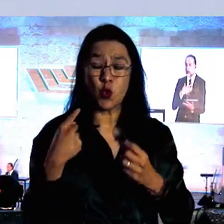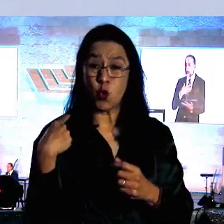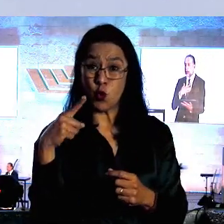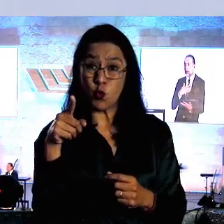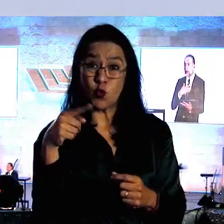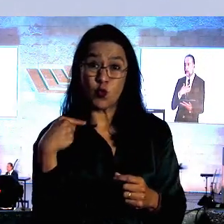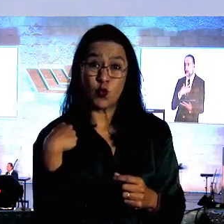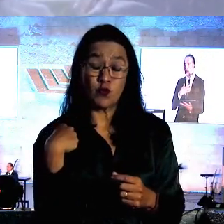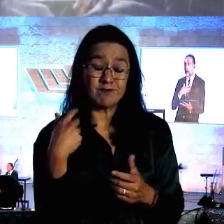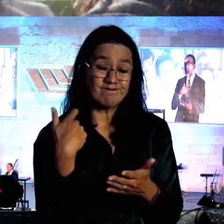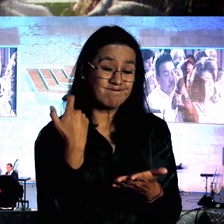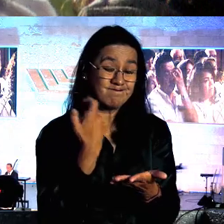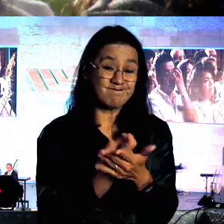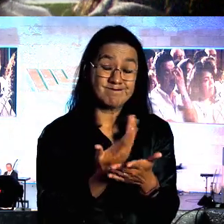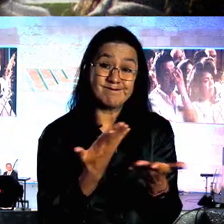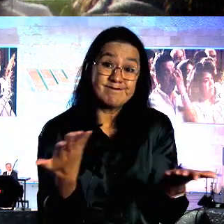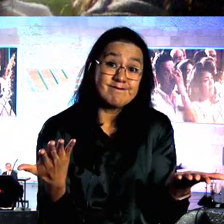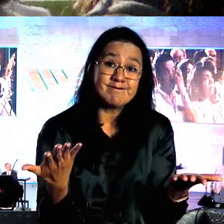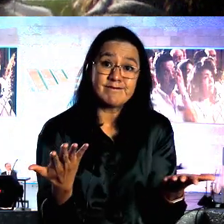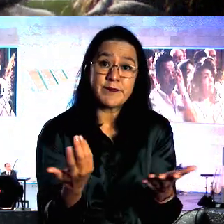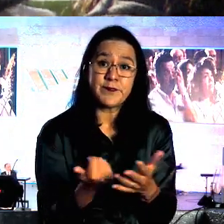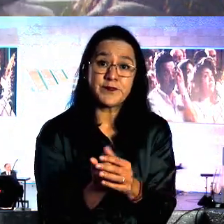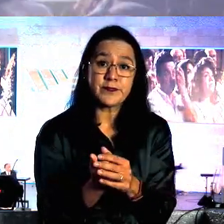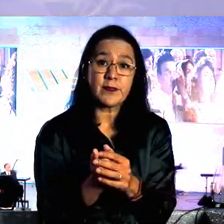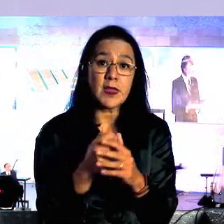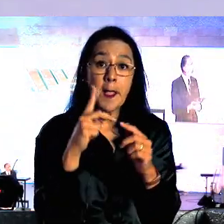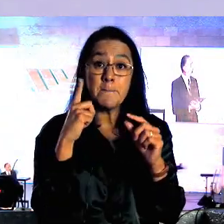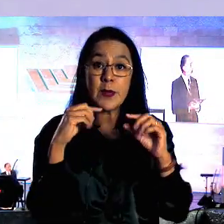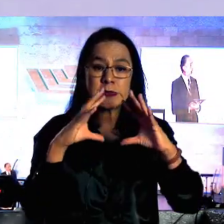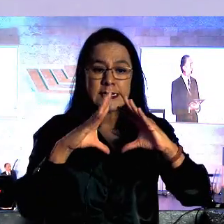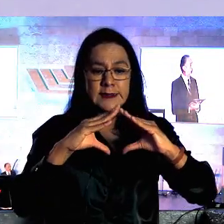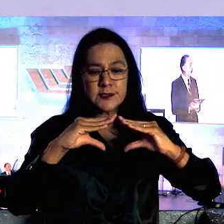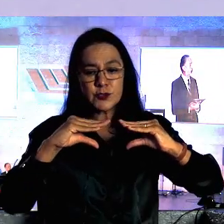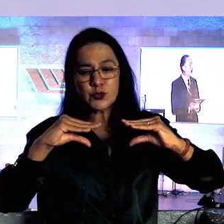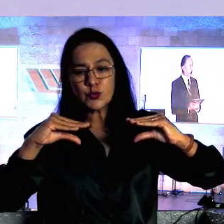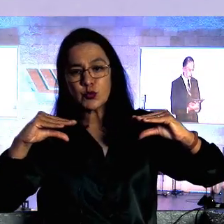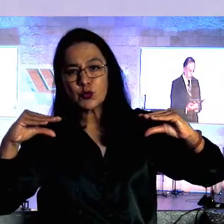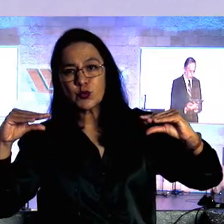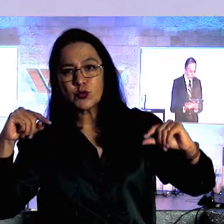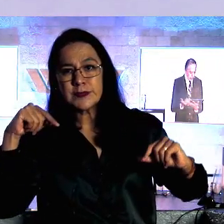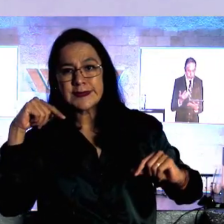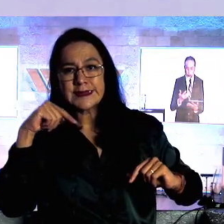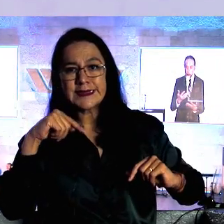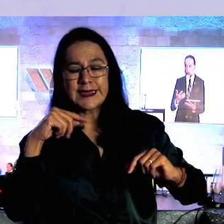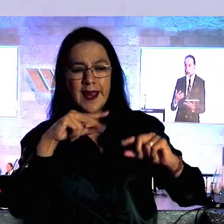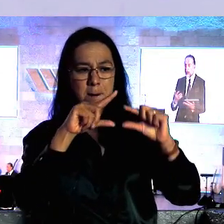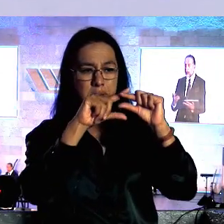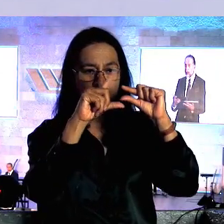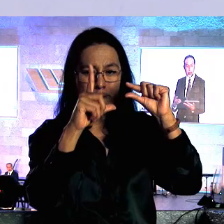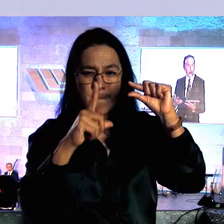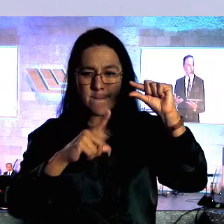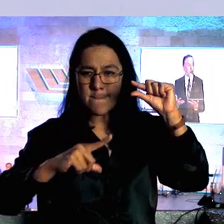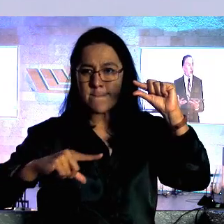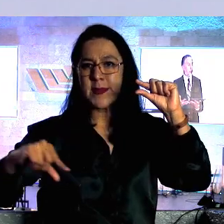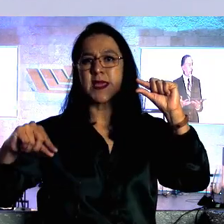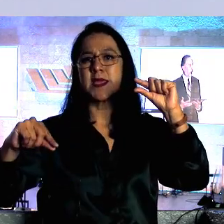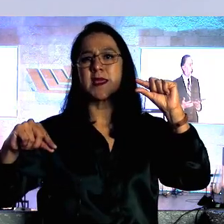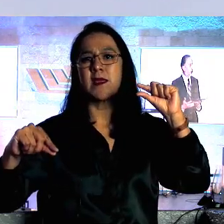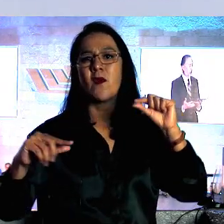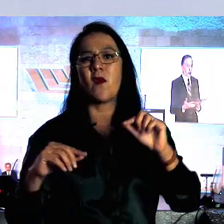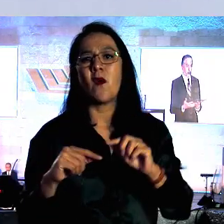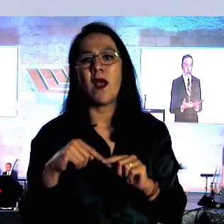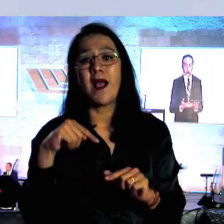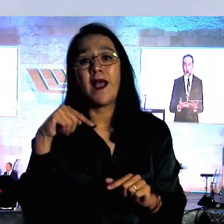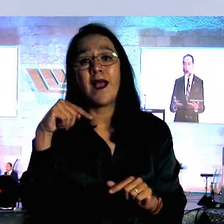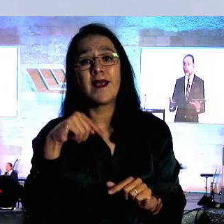lo estamos pagando pero vemos la sequía en nuestro país vemos que México siendo un país